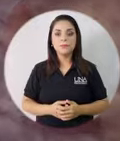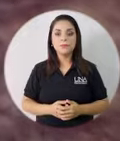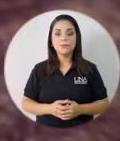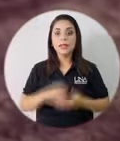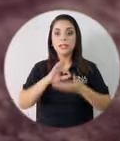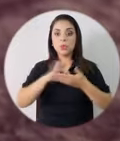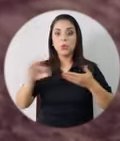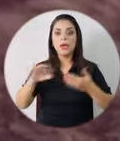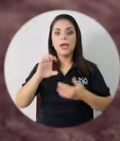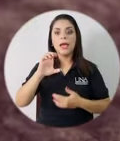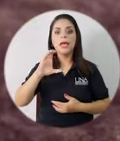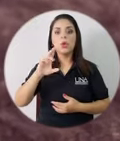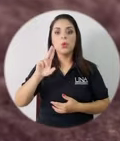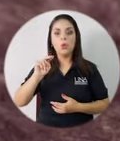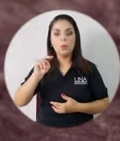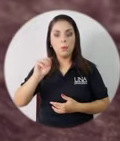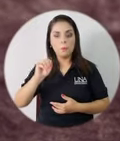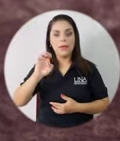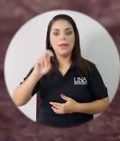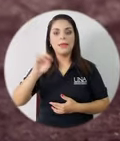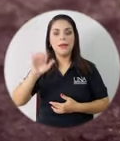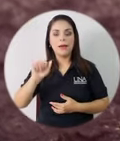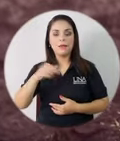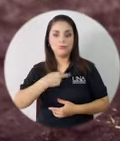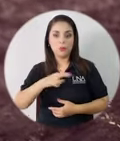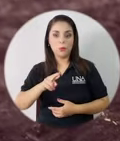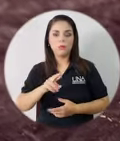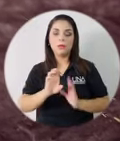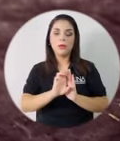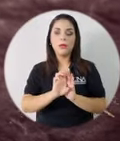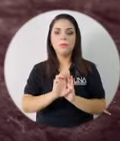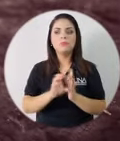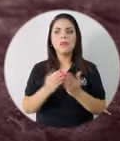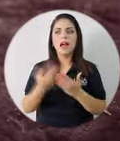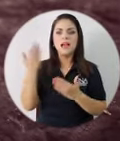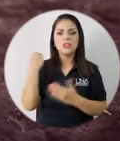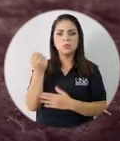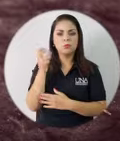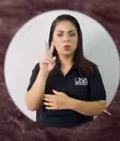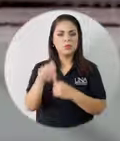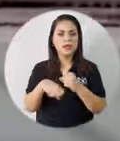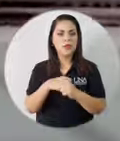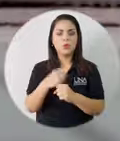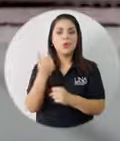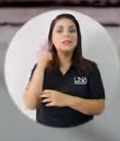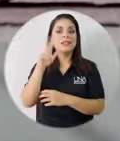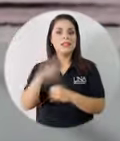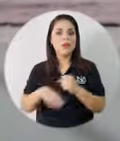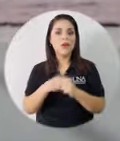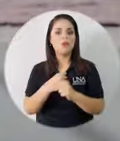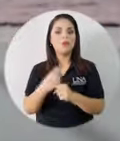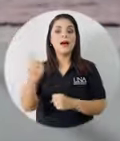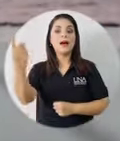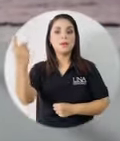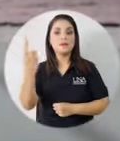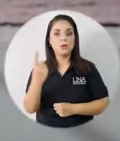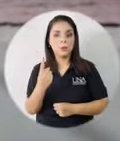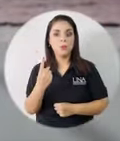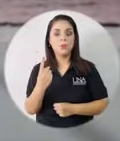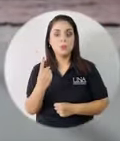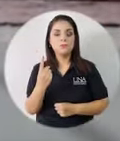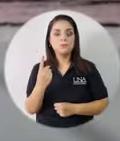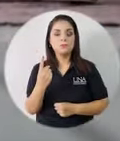escuela ecuménica, por ejemplo, hace como 12 años, 13 años se nos acercó